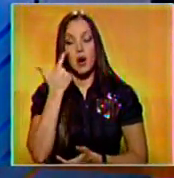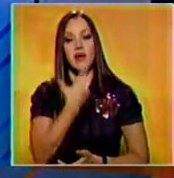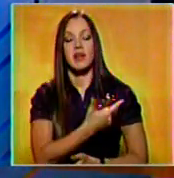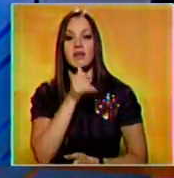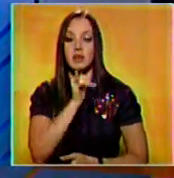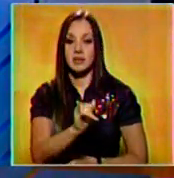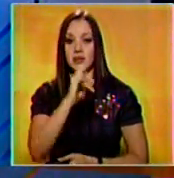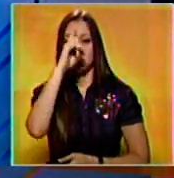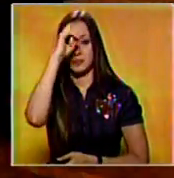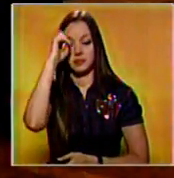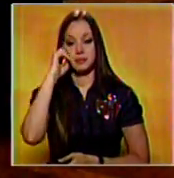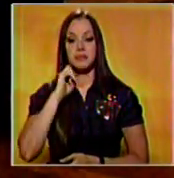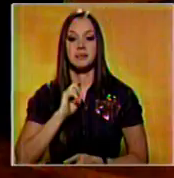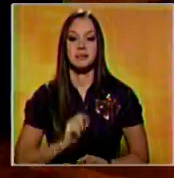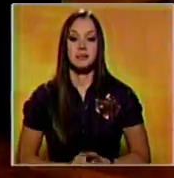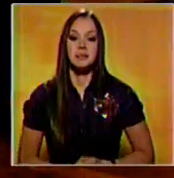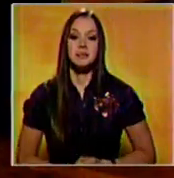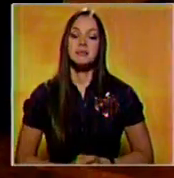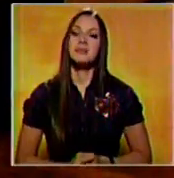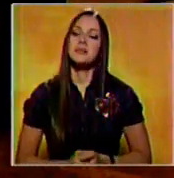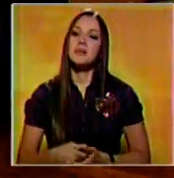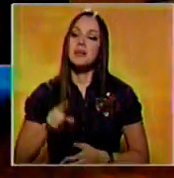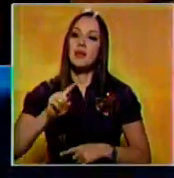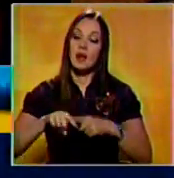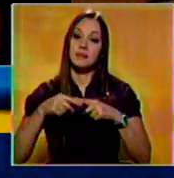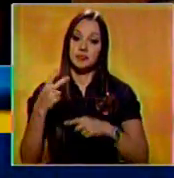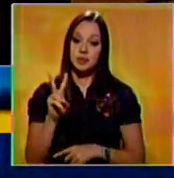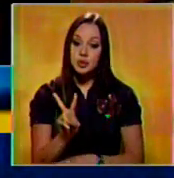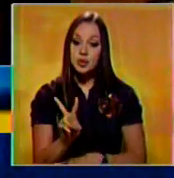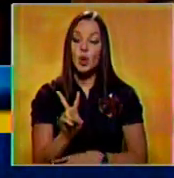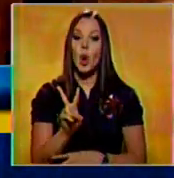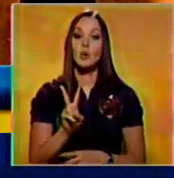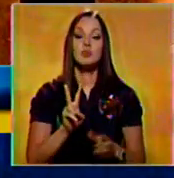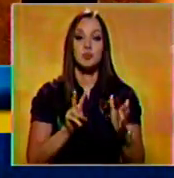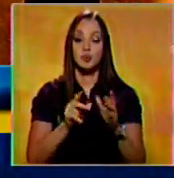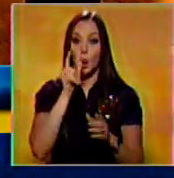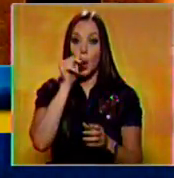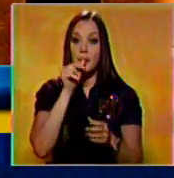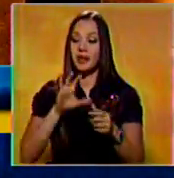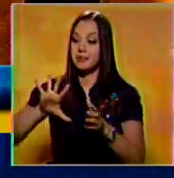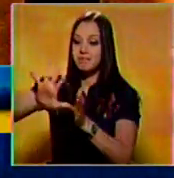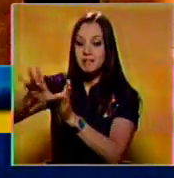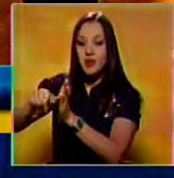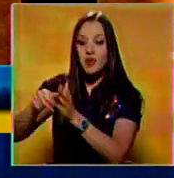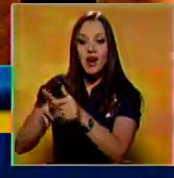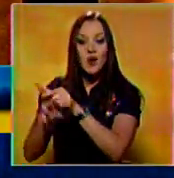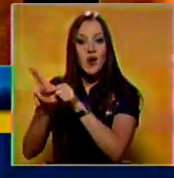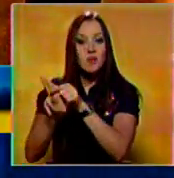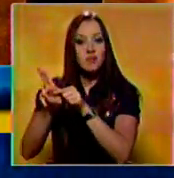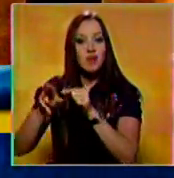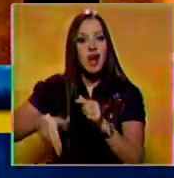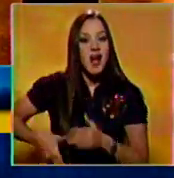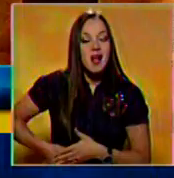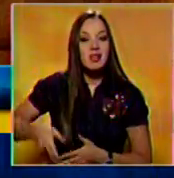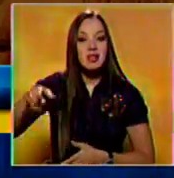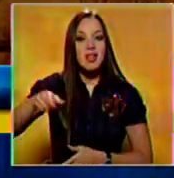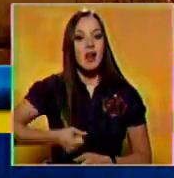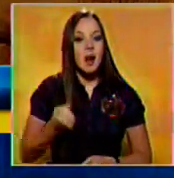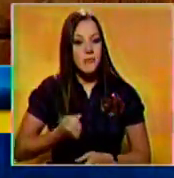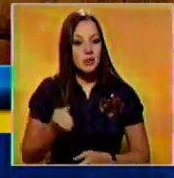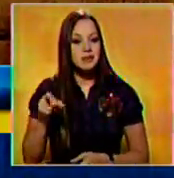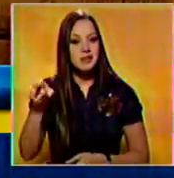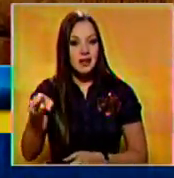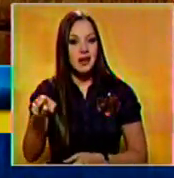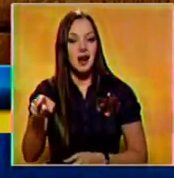Sotillo con la información. El hecho se registró luego que dos sujetos despojaran de su arma de reglamento al oficial agregado de Policaracas, Luis